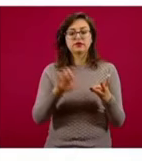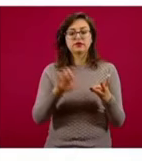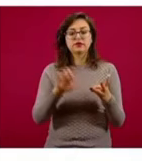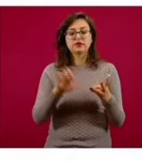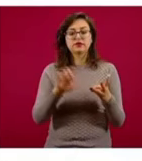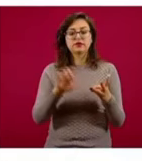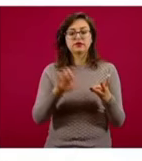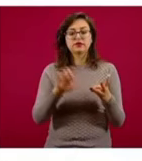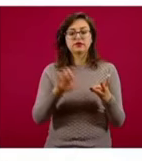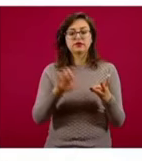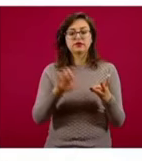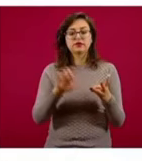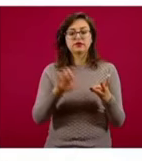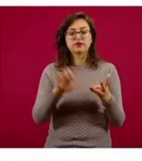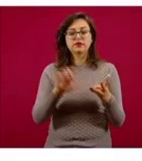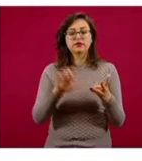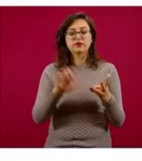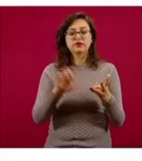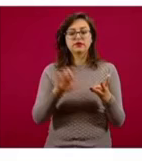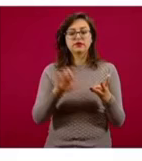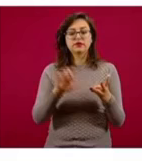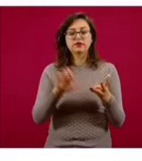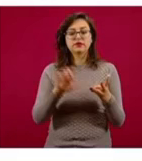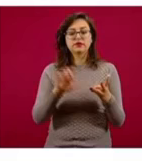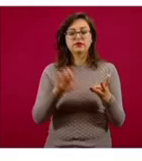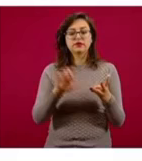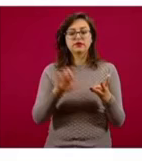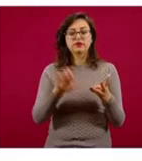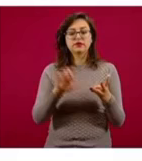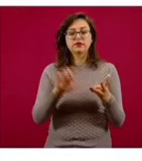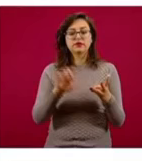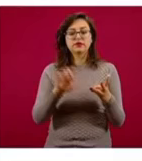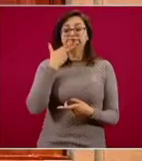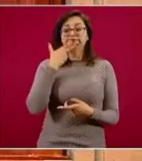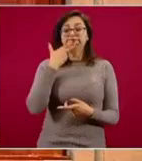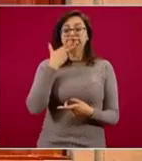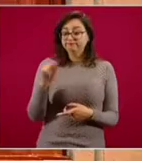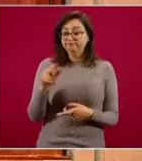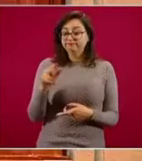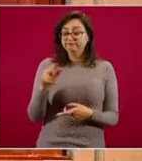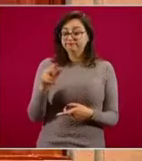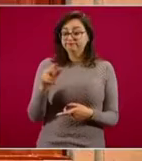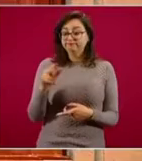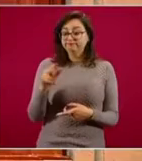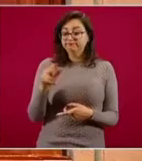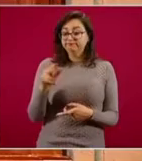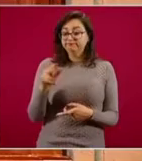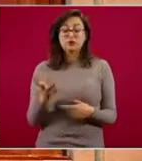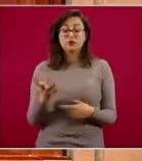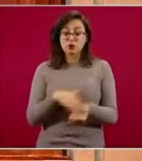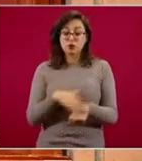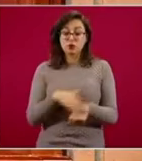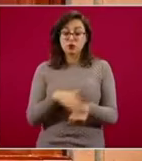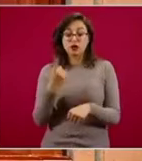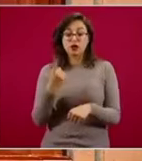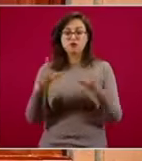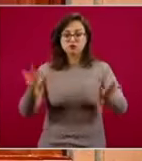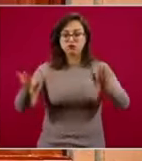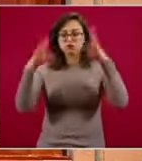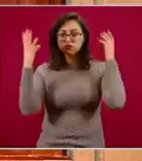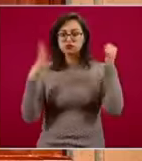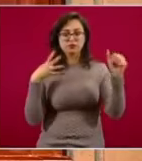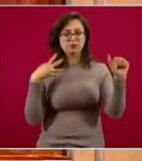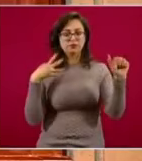recordarán, Chihuahua había llegado hasta tener una ocupación del 88% en semanas previas, debido precisamente a su incremento